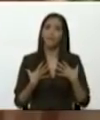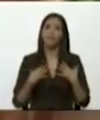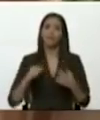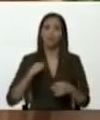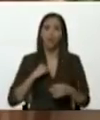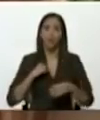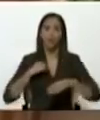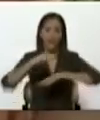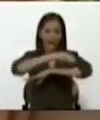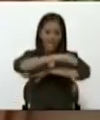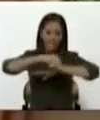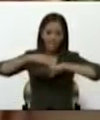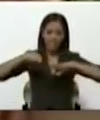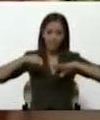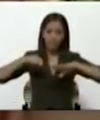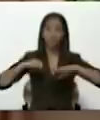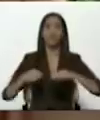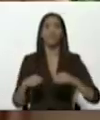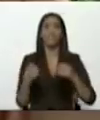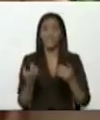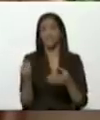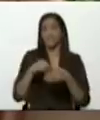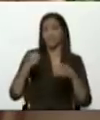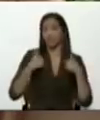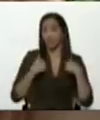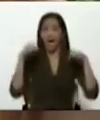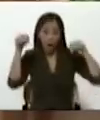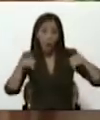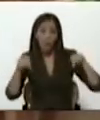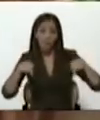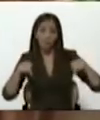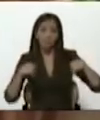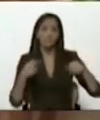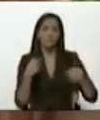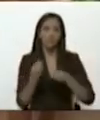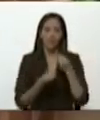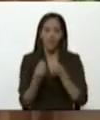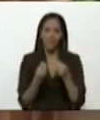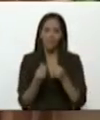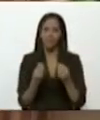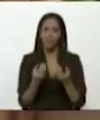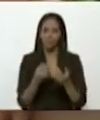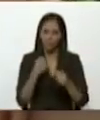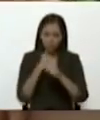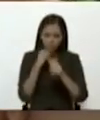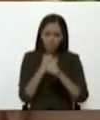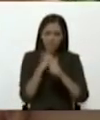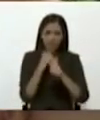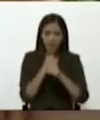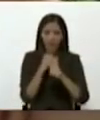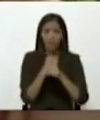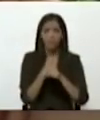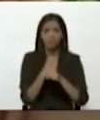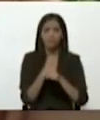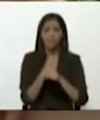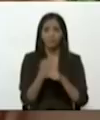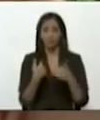soy arquitecto, es más, ahorita estoy desarrollando una obra,